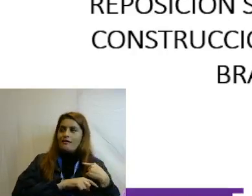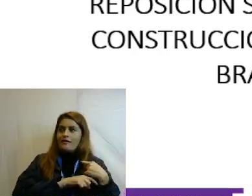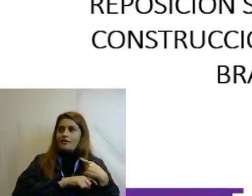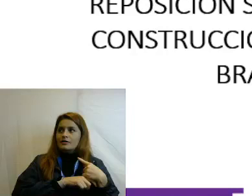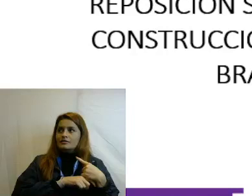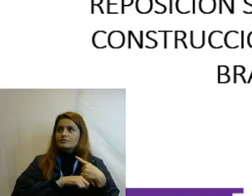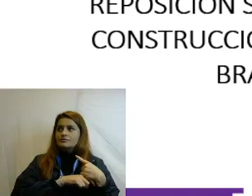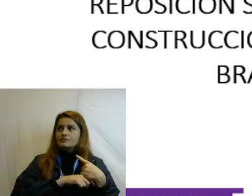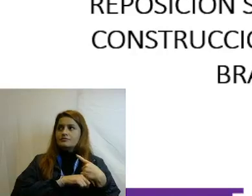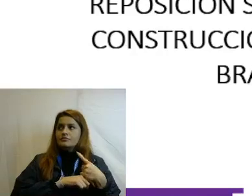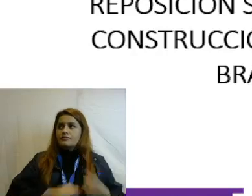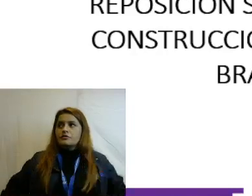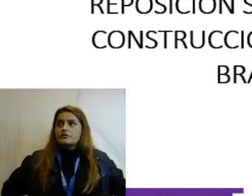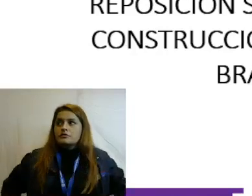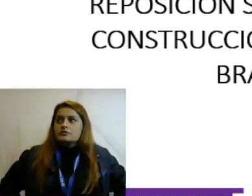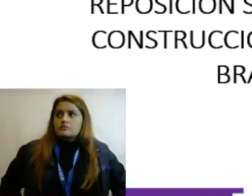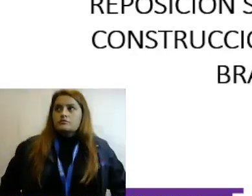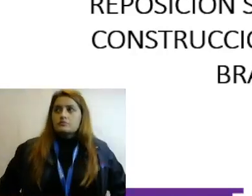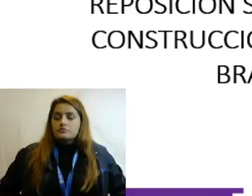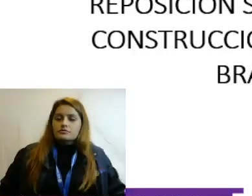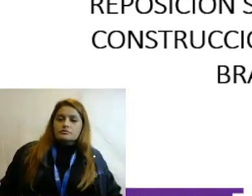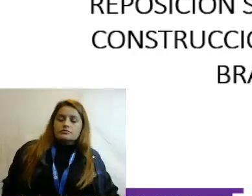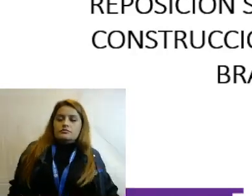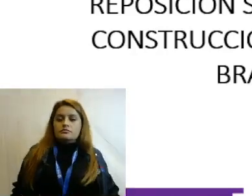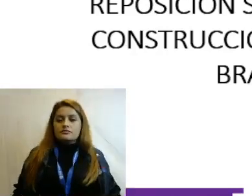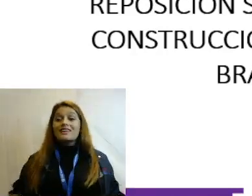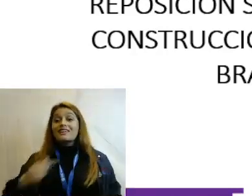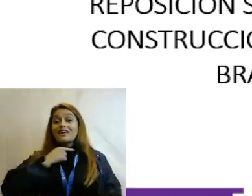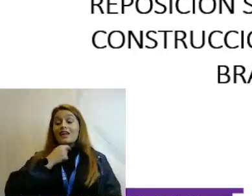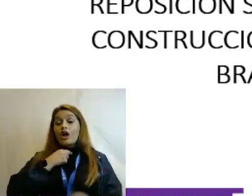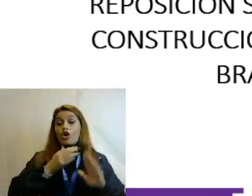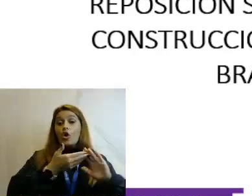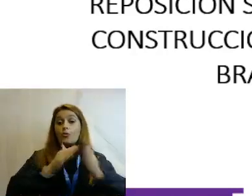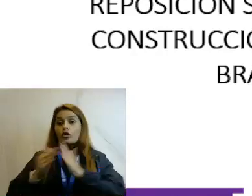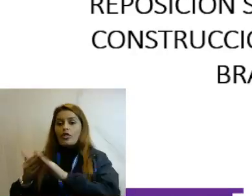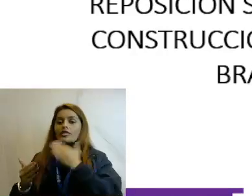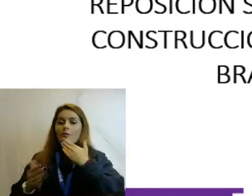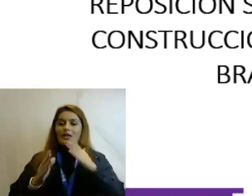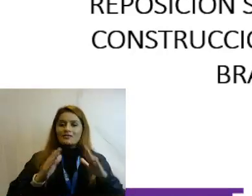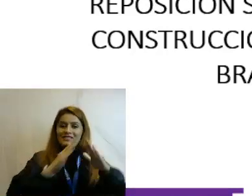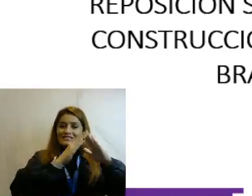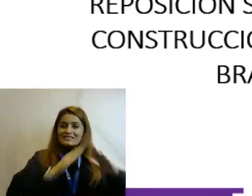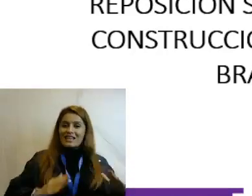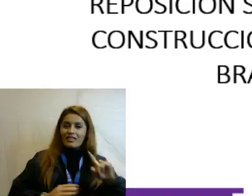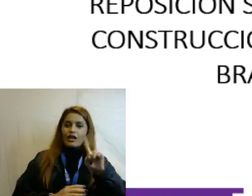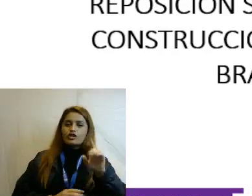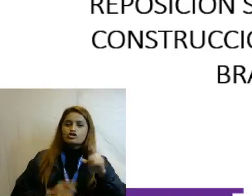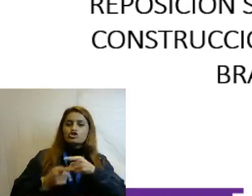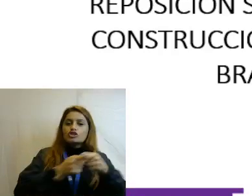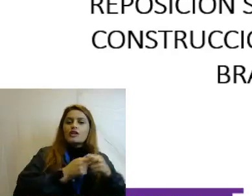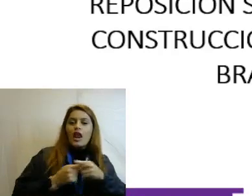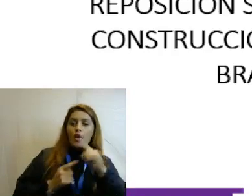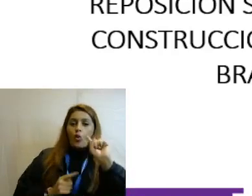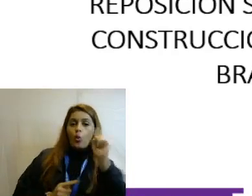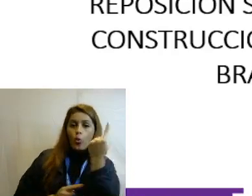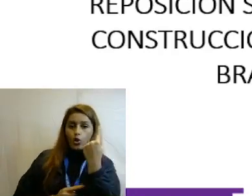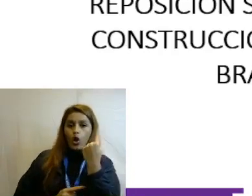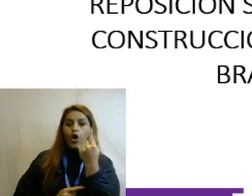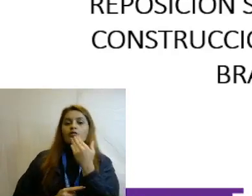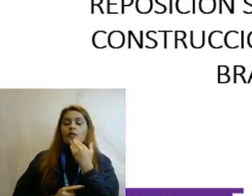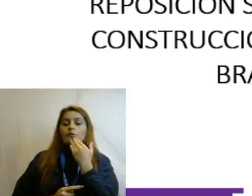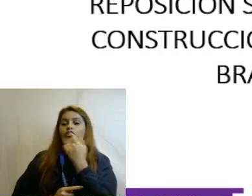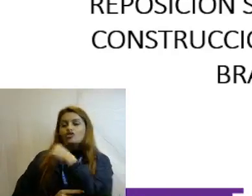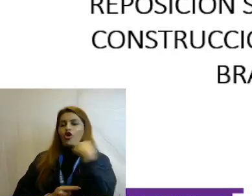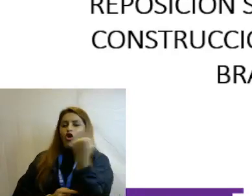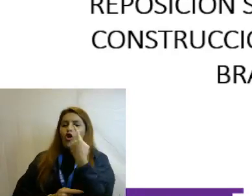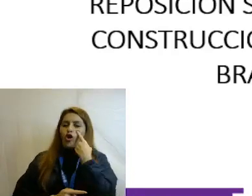y que vienen a ser anhelos tanto de la comunidad, en este caso el mejoramiento de la sede social Padre Hurtado 1, que es una sede que me imagino todo el consejo